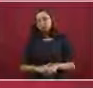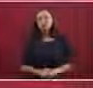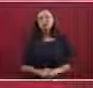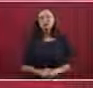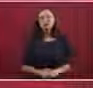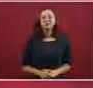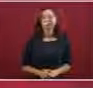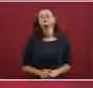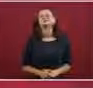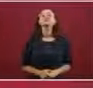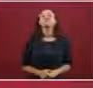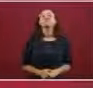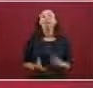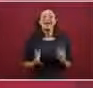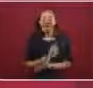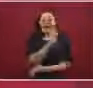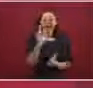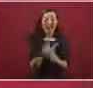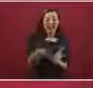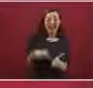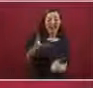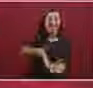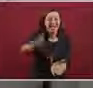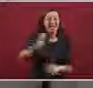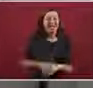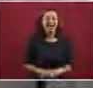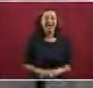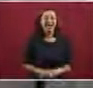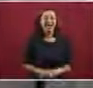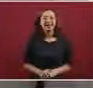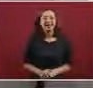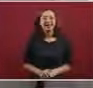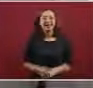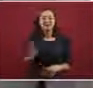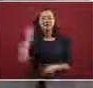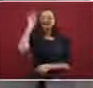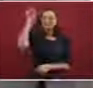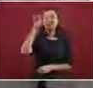está vigente, depende de los trabajadores.